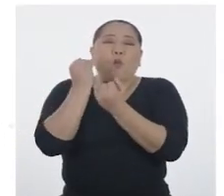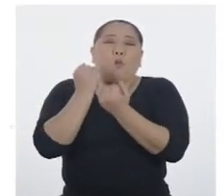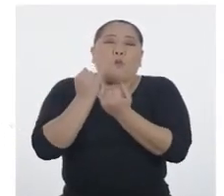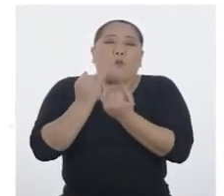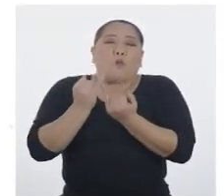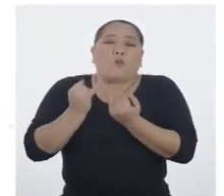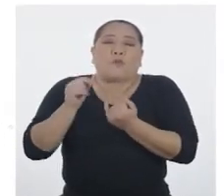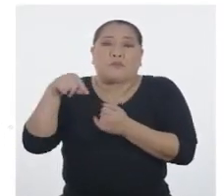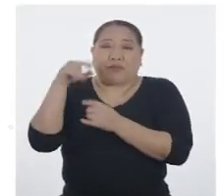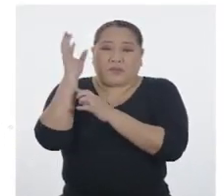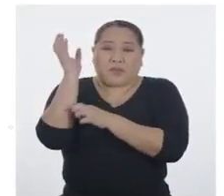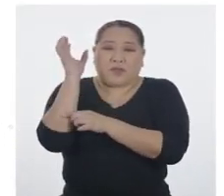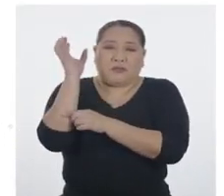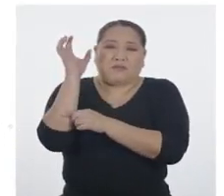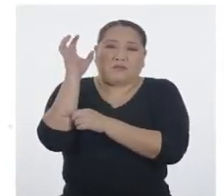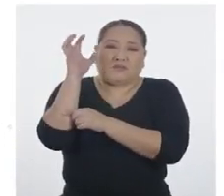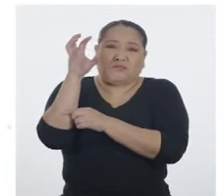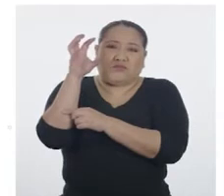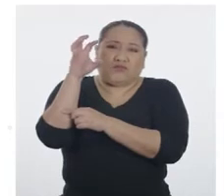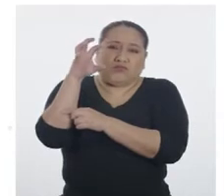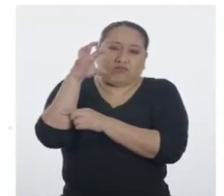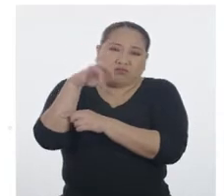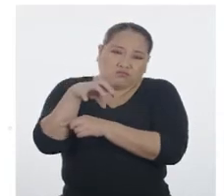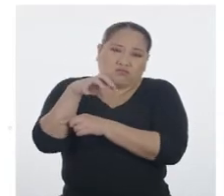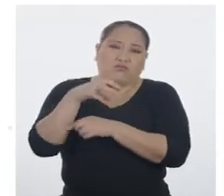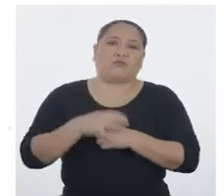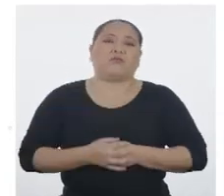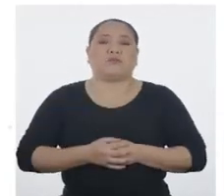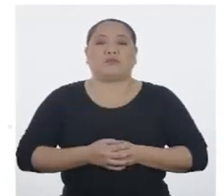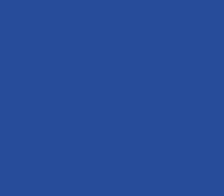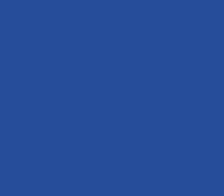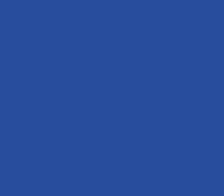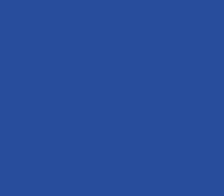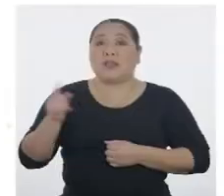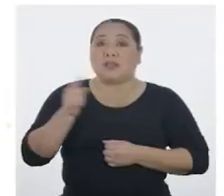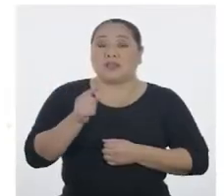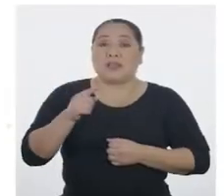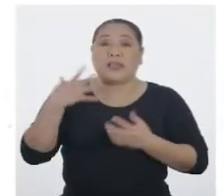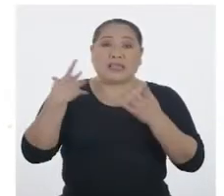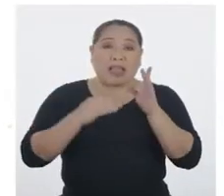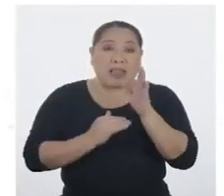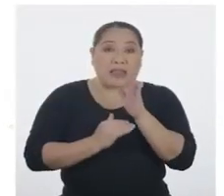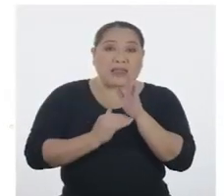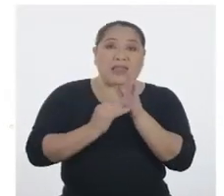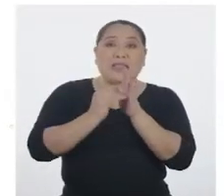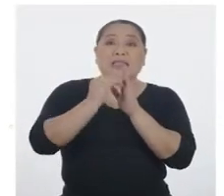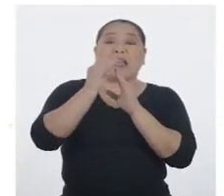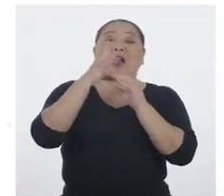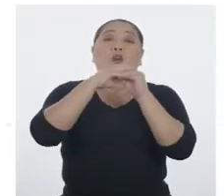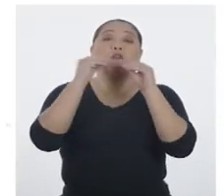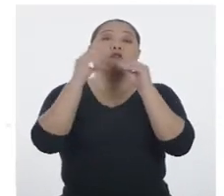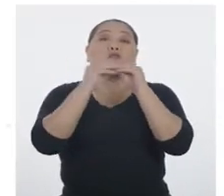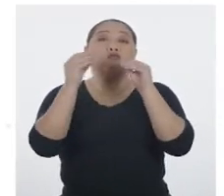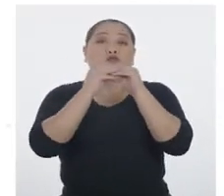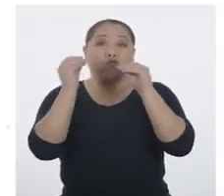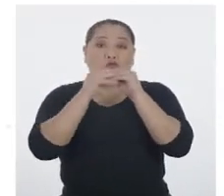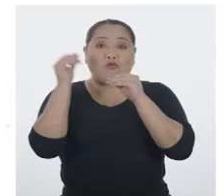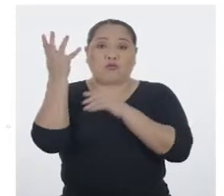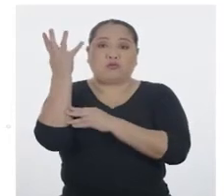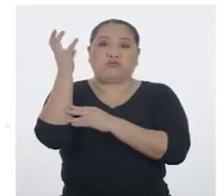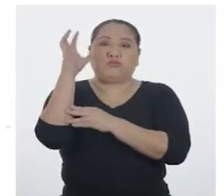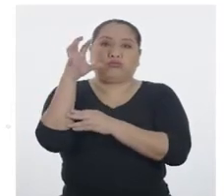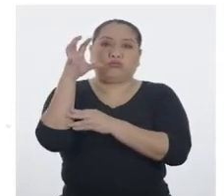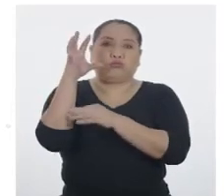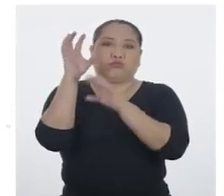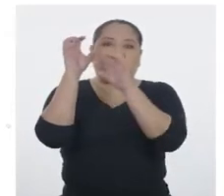la deshidratación de la célula y la ruptura de la membrana plasmática. Si se encuentra en pleno desarrollo de los frutos, la